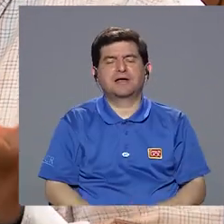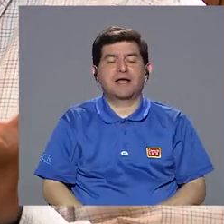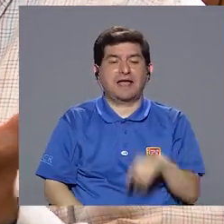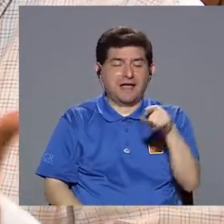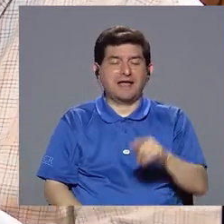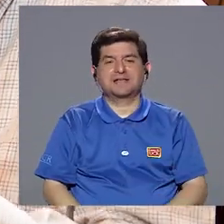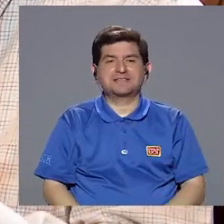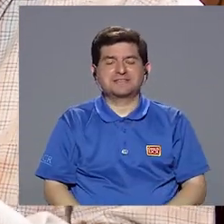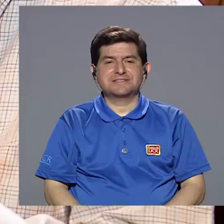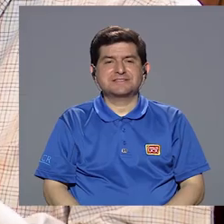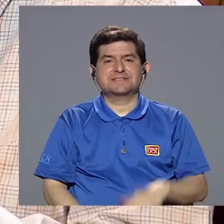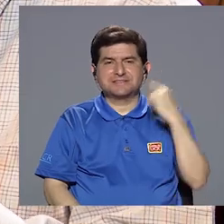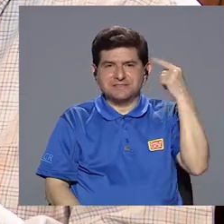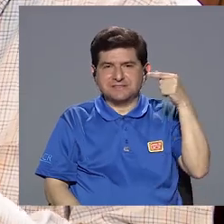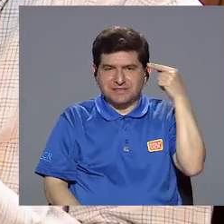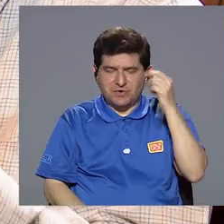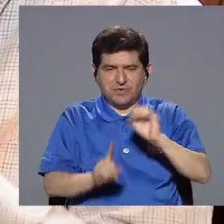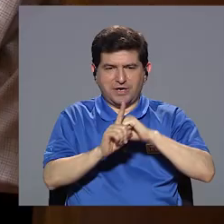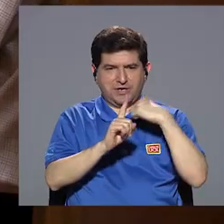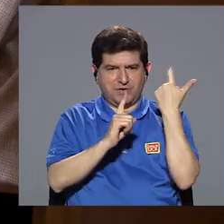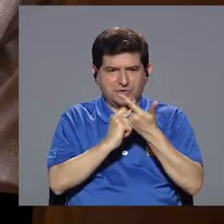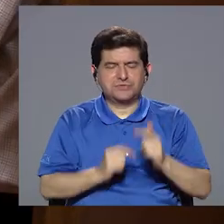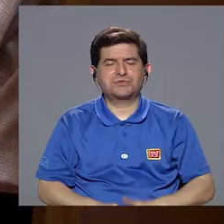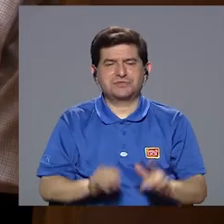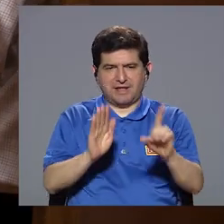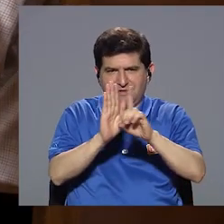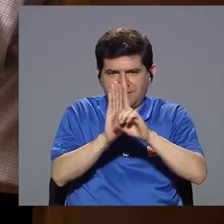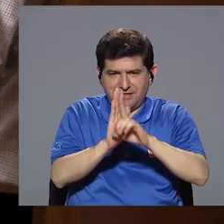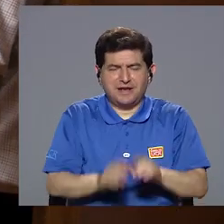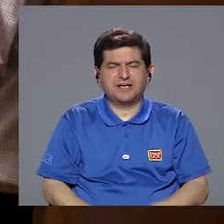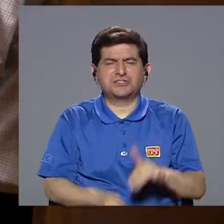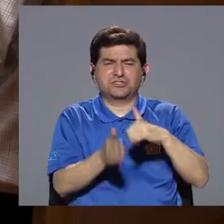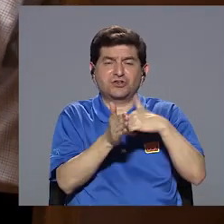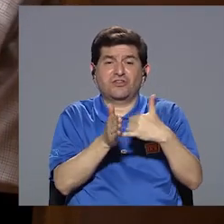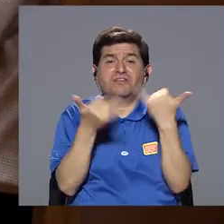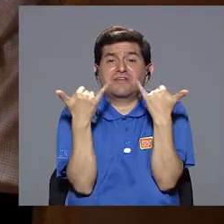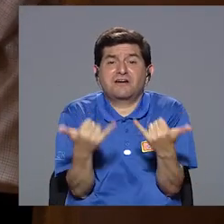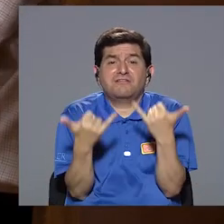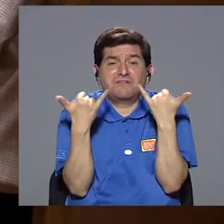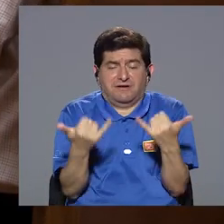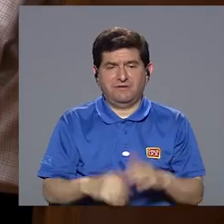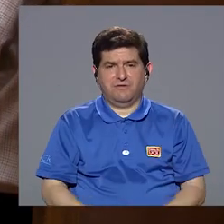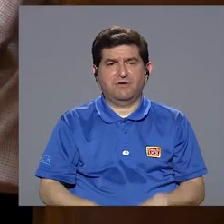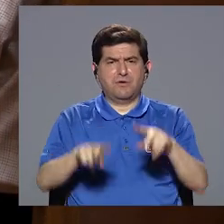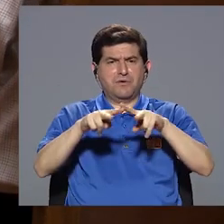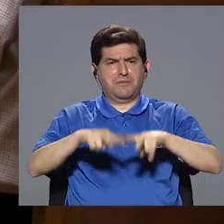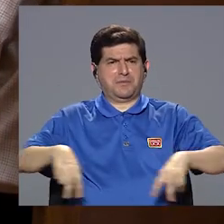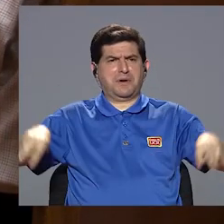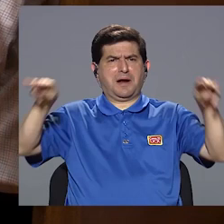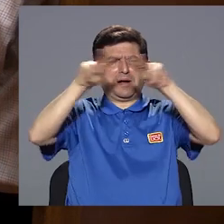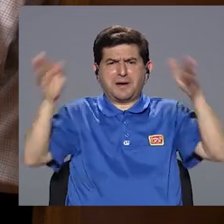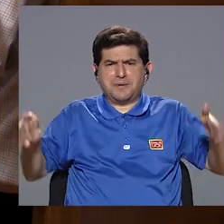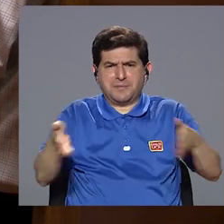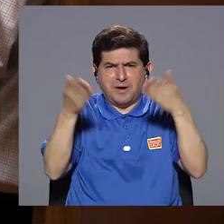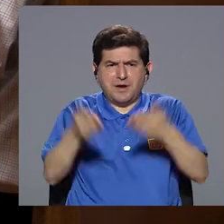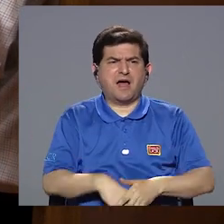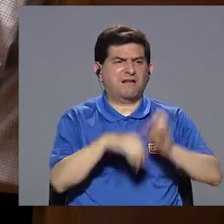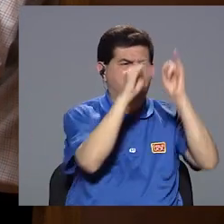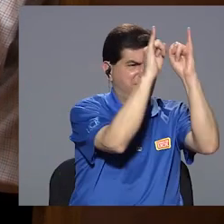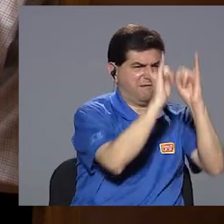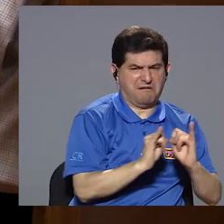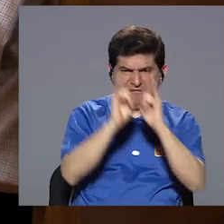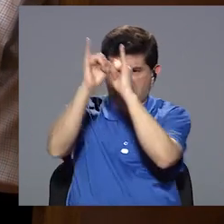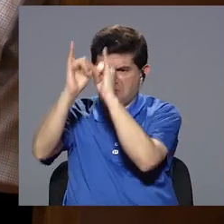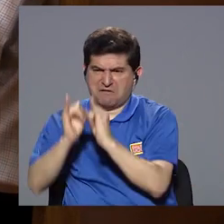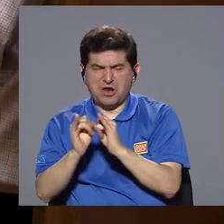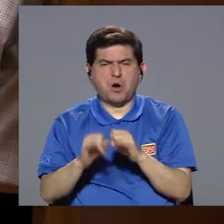lo que hemos llamado el estado social de derecho se han visto afectadas y se han visto debilitadas y este valores tendientes